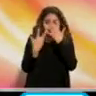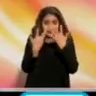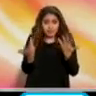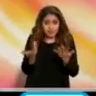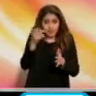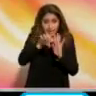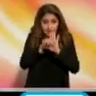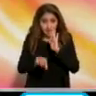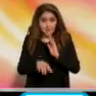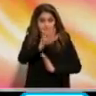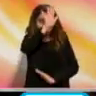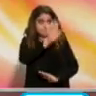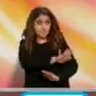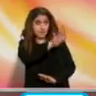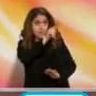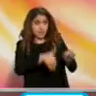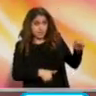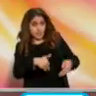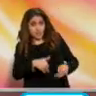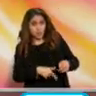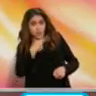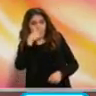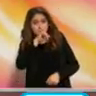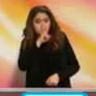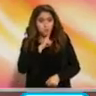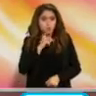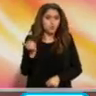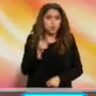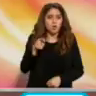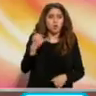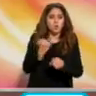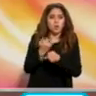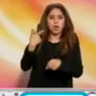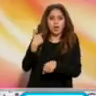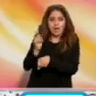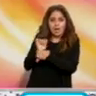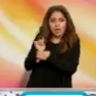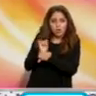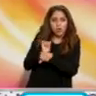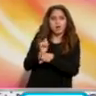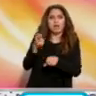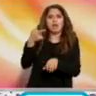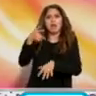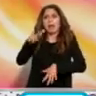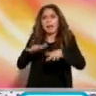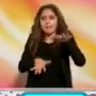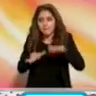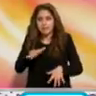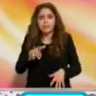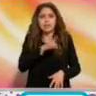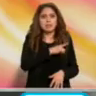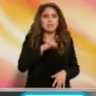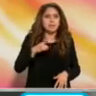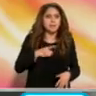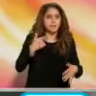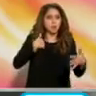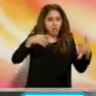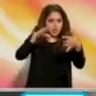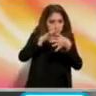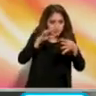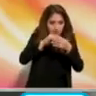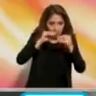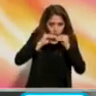mentira porque el teatro... Y de actores, Es un pero rollo. yo soy un actor también, ¿no? Porque a veces hay que enseñarle al público,